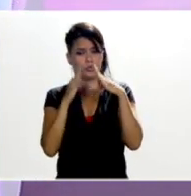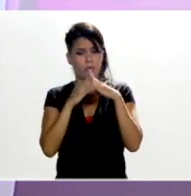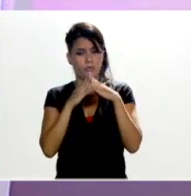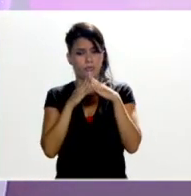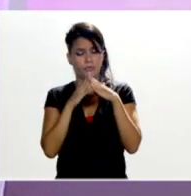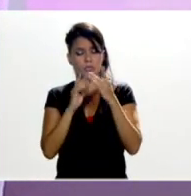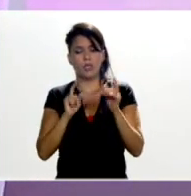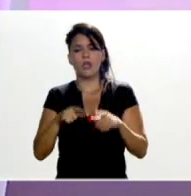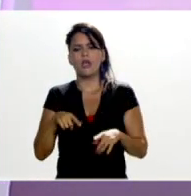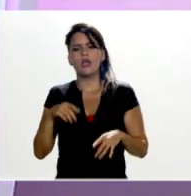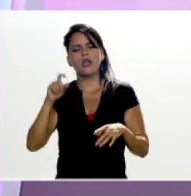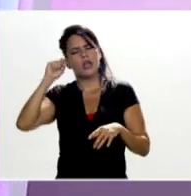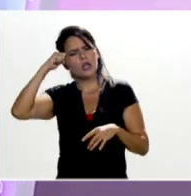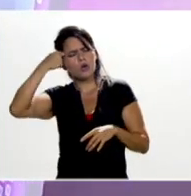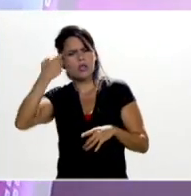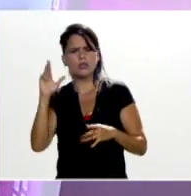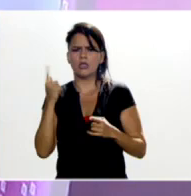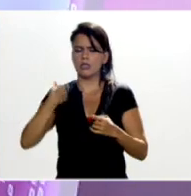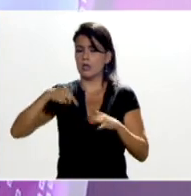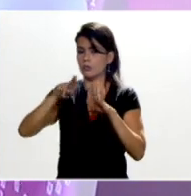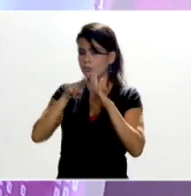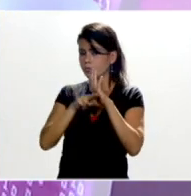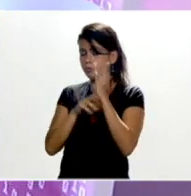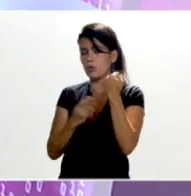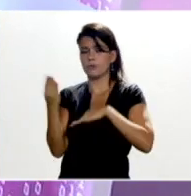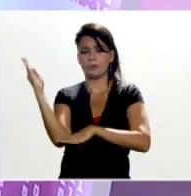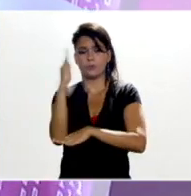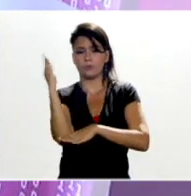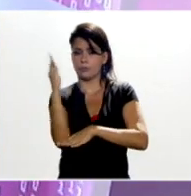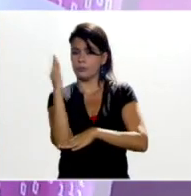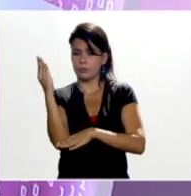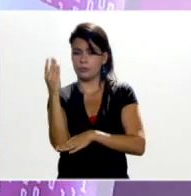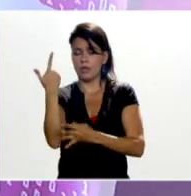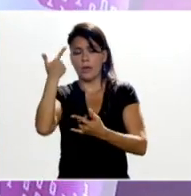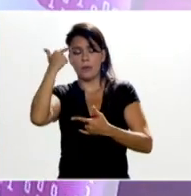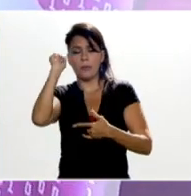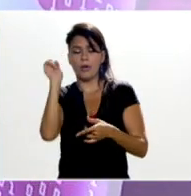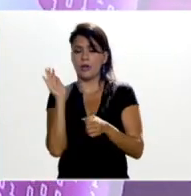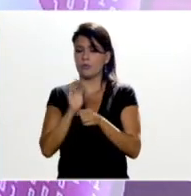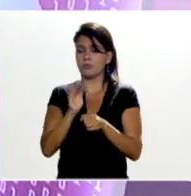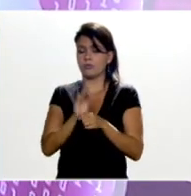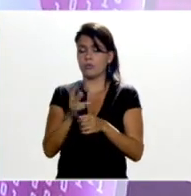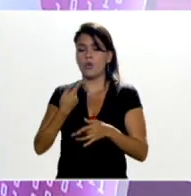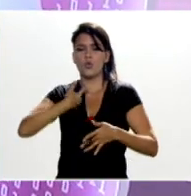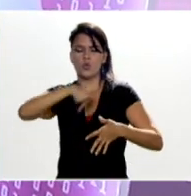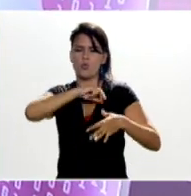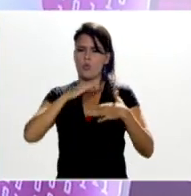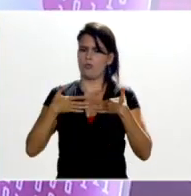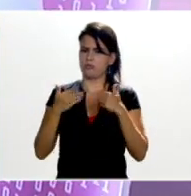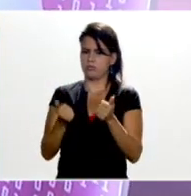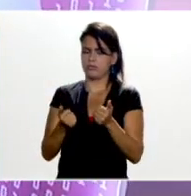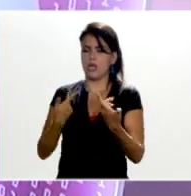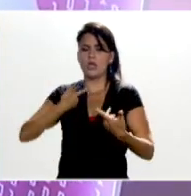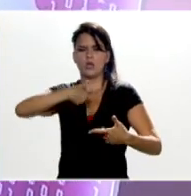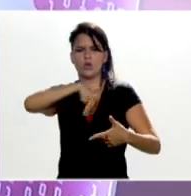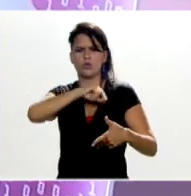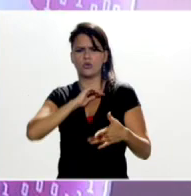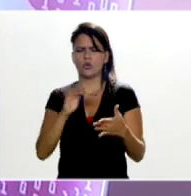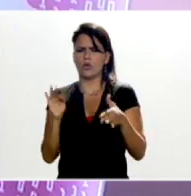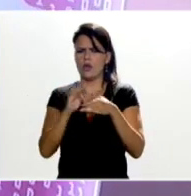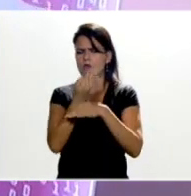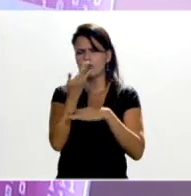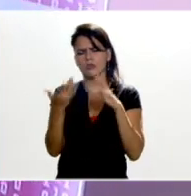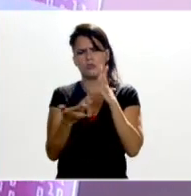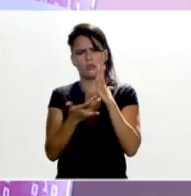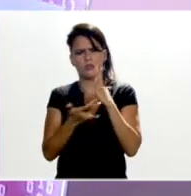hogares, recordándoles mantener las medidas de bioseguridad para resguardar nuestra salud. Nosotros desde